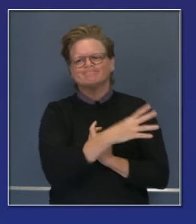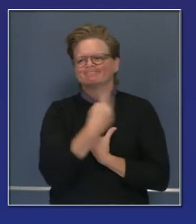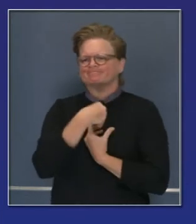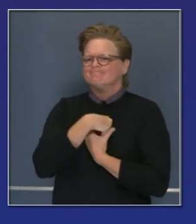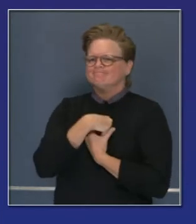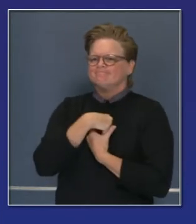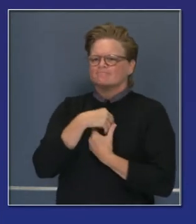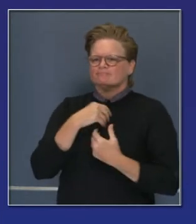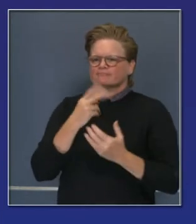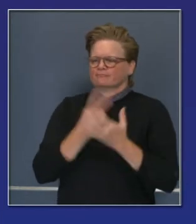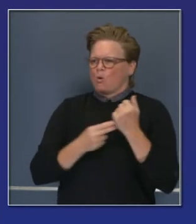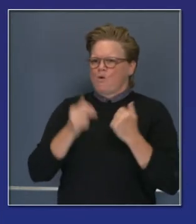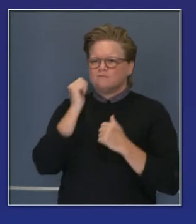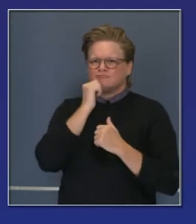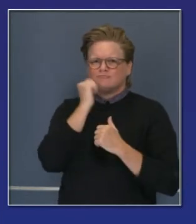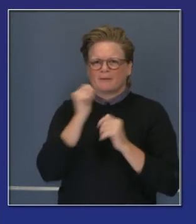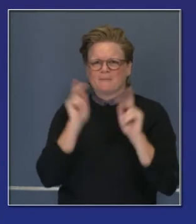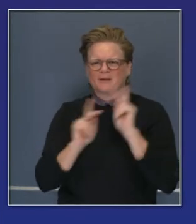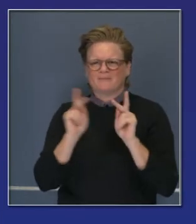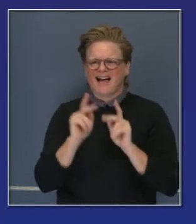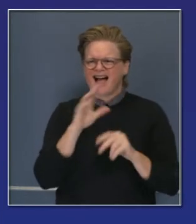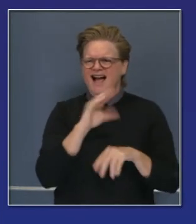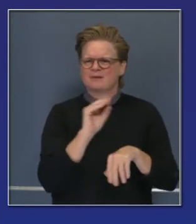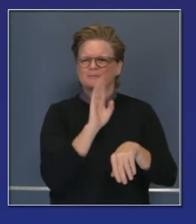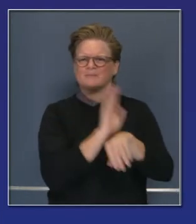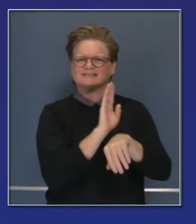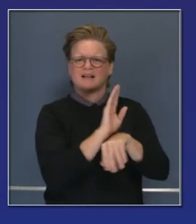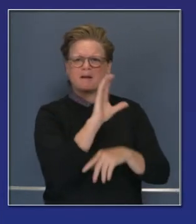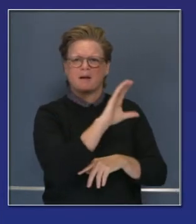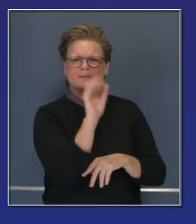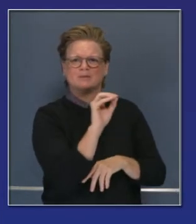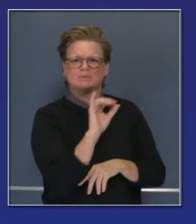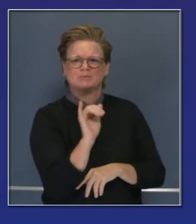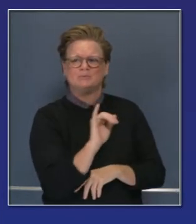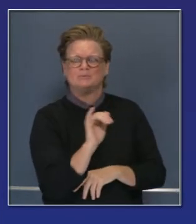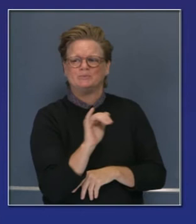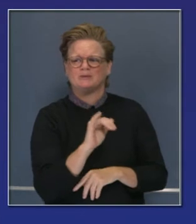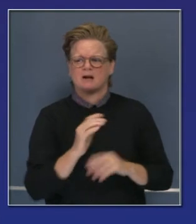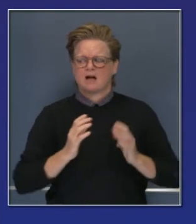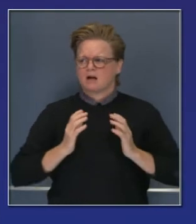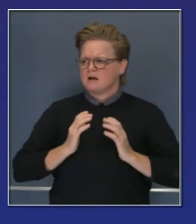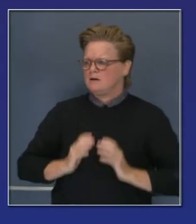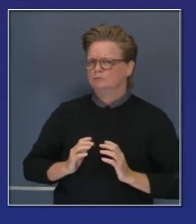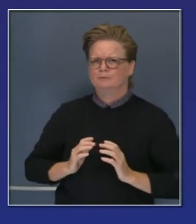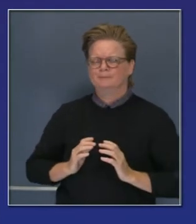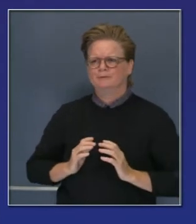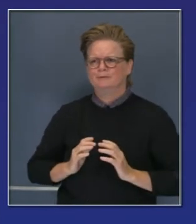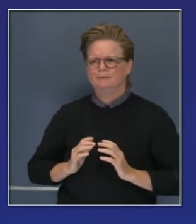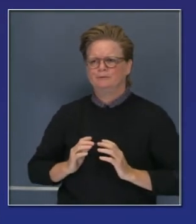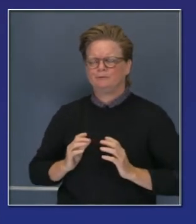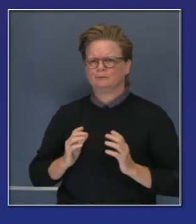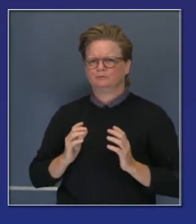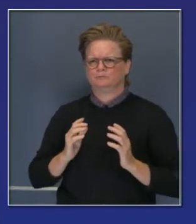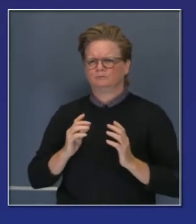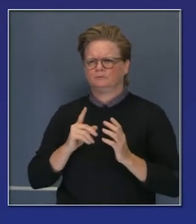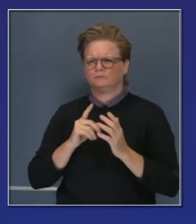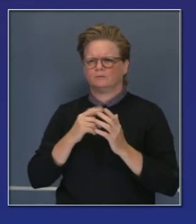acceso a información a individuos y también en el sector comercial. Queremos empoderar a individuos que sepan como